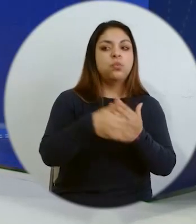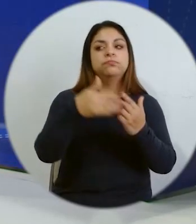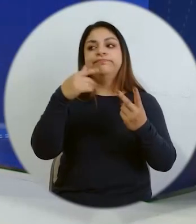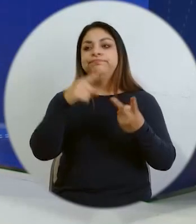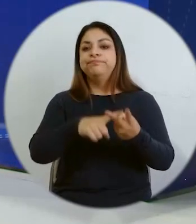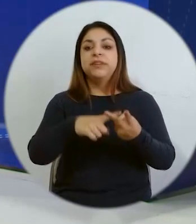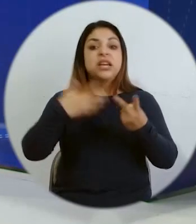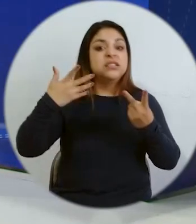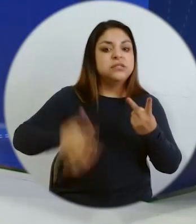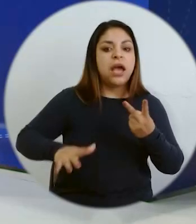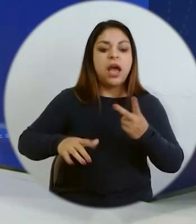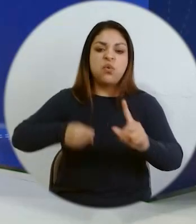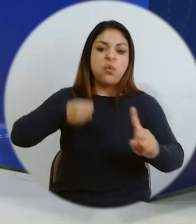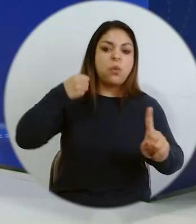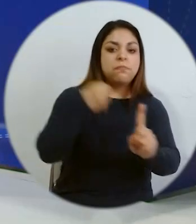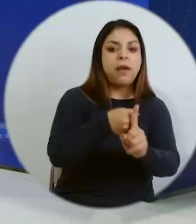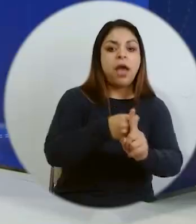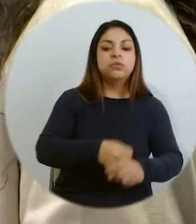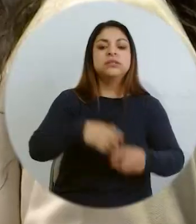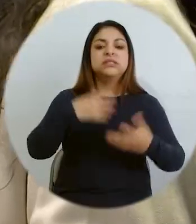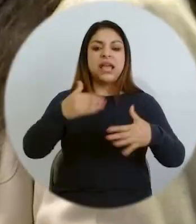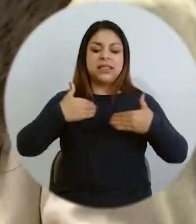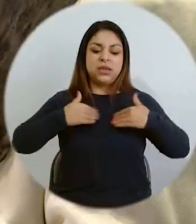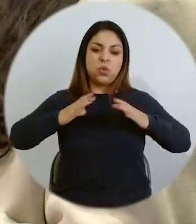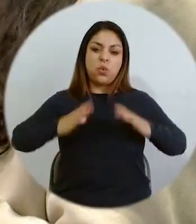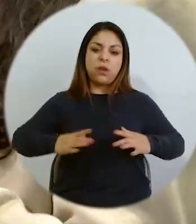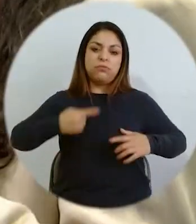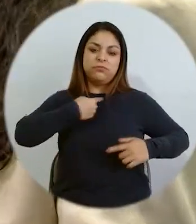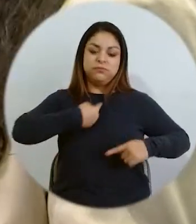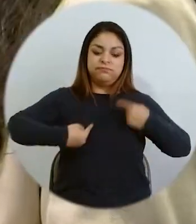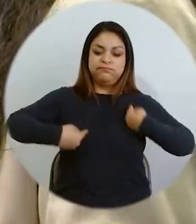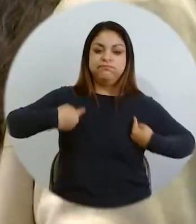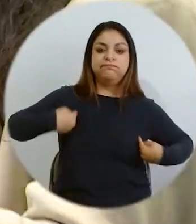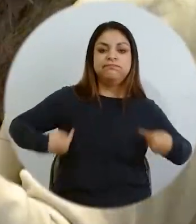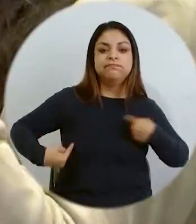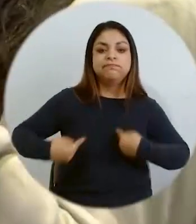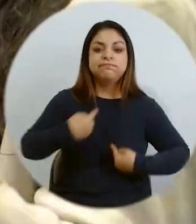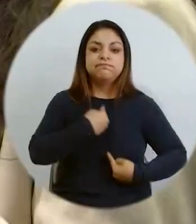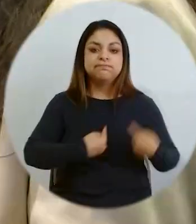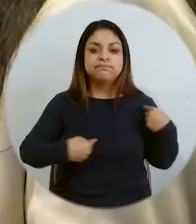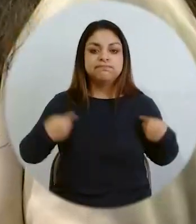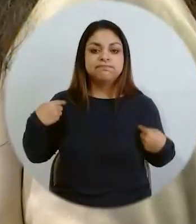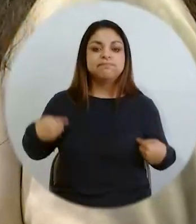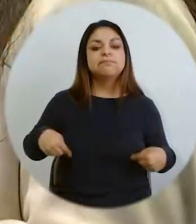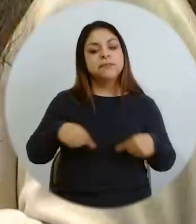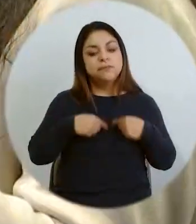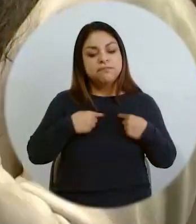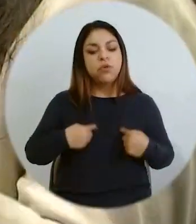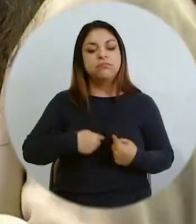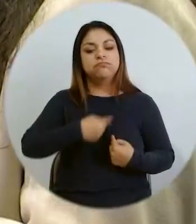fue abusado sexualmente, ya lo castigaron, ya tiene marcas en su cuerpo y en su